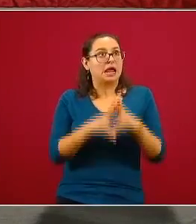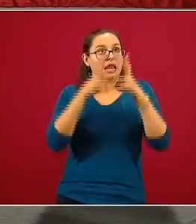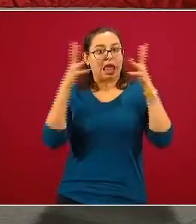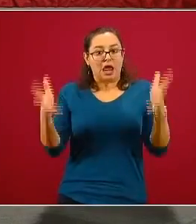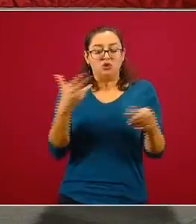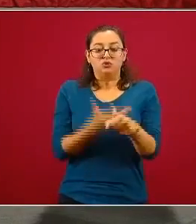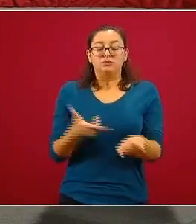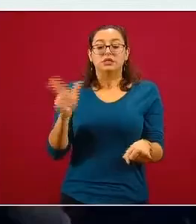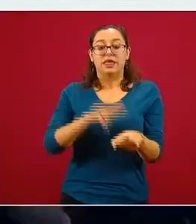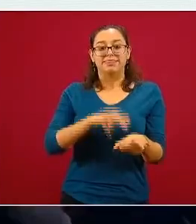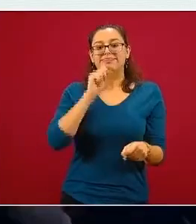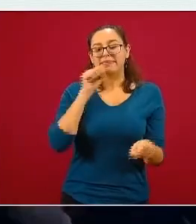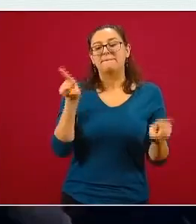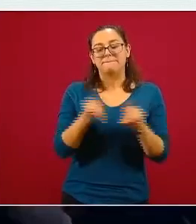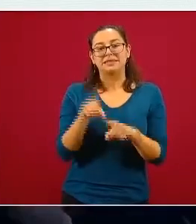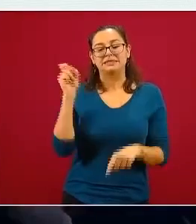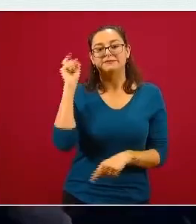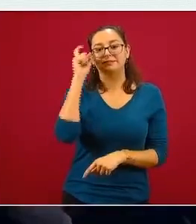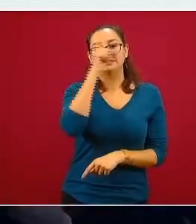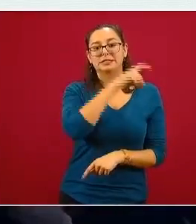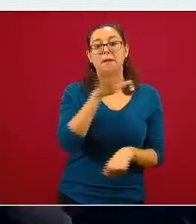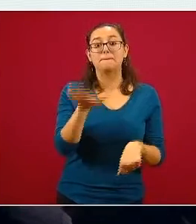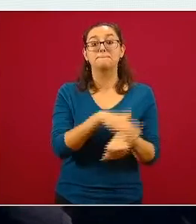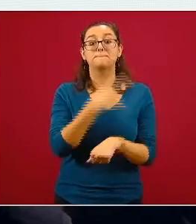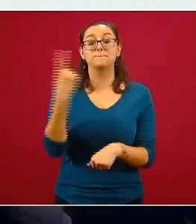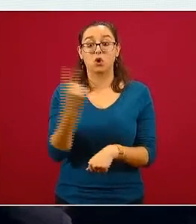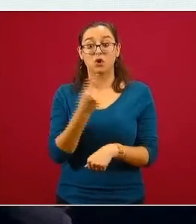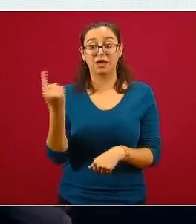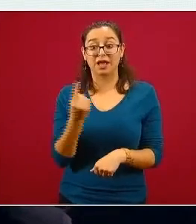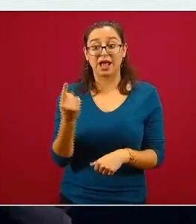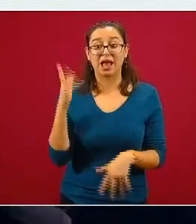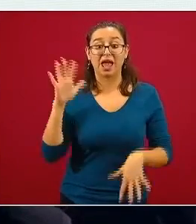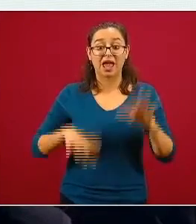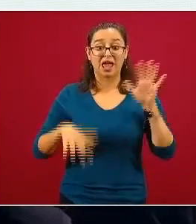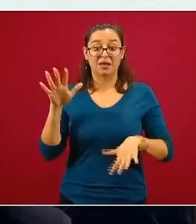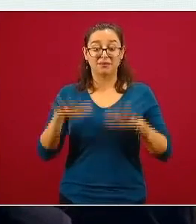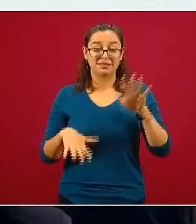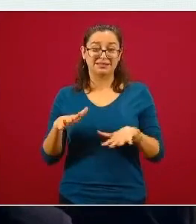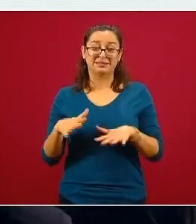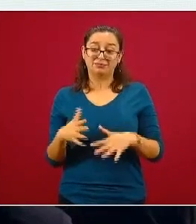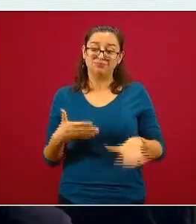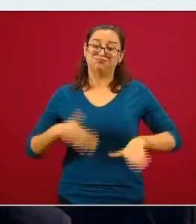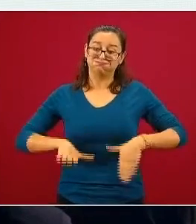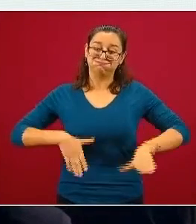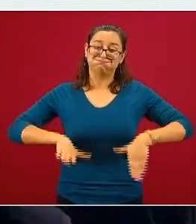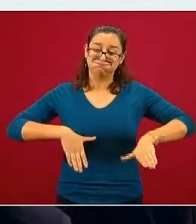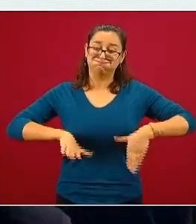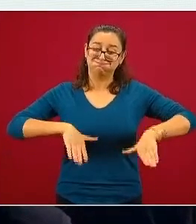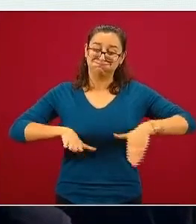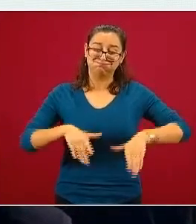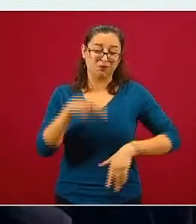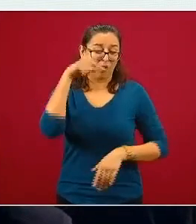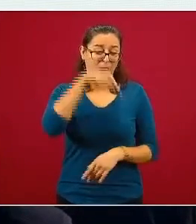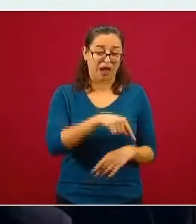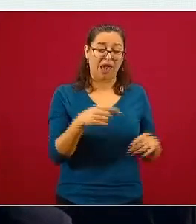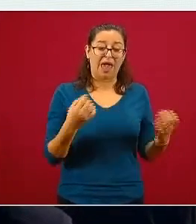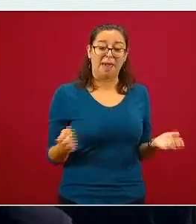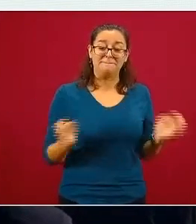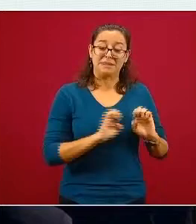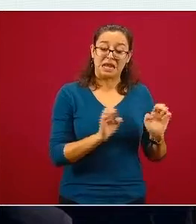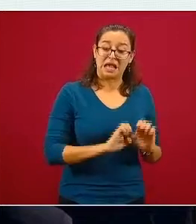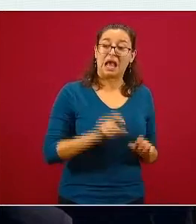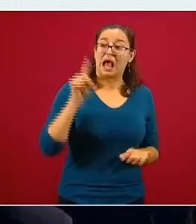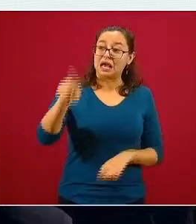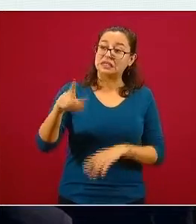hospital también nos generó algún tipo de problemas porque había que recorrer mucho terreno desde la entrada de urgencias hasta